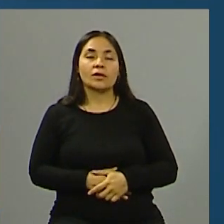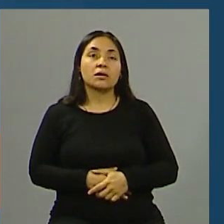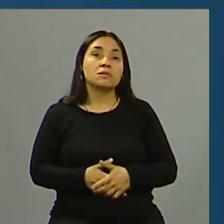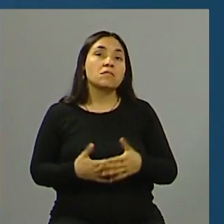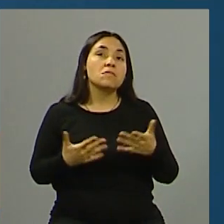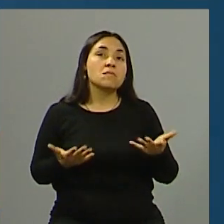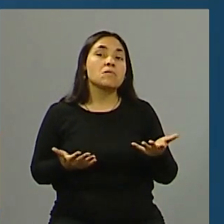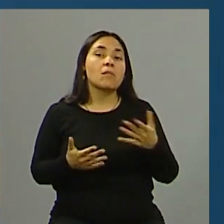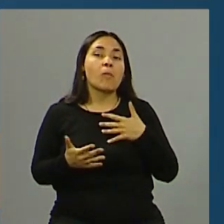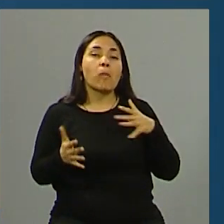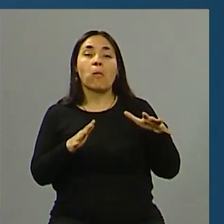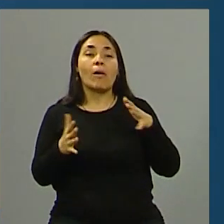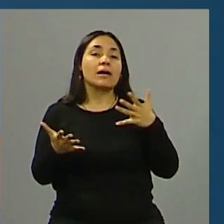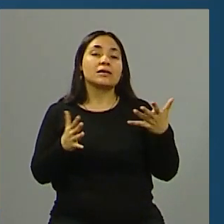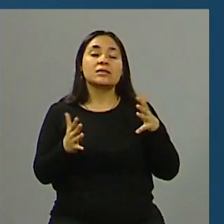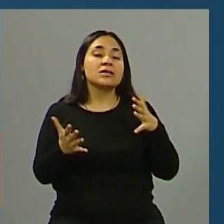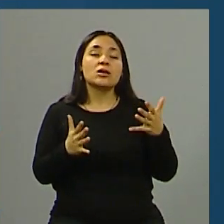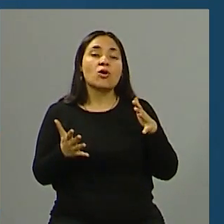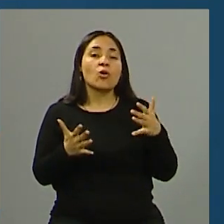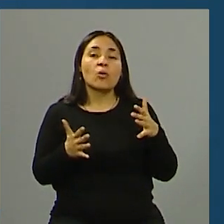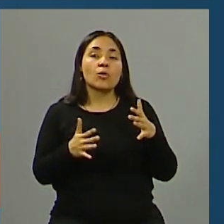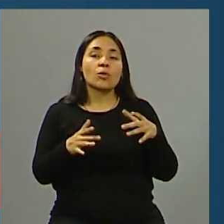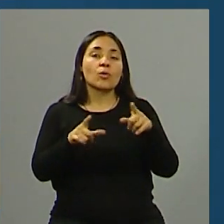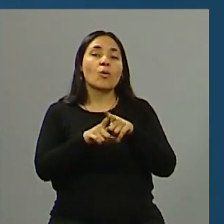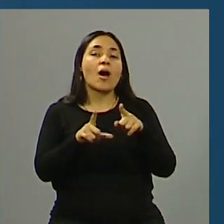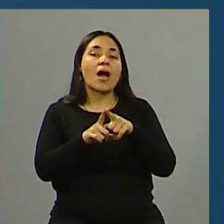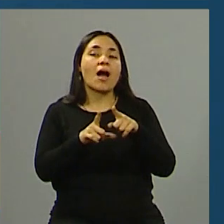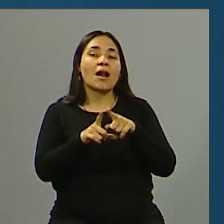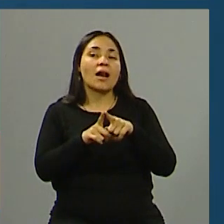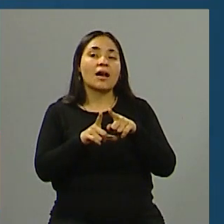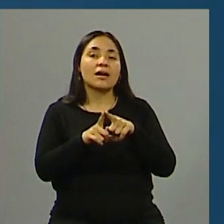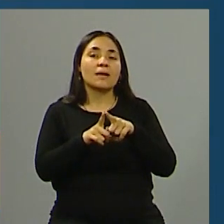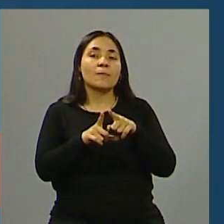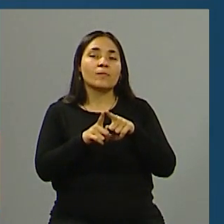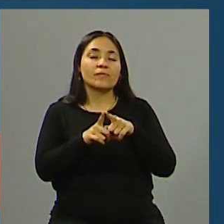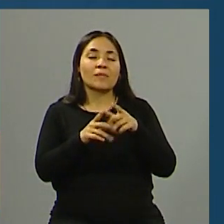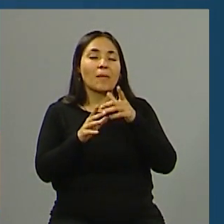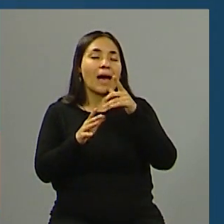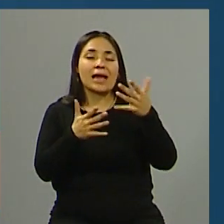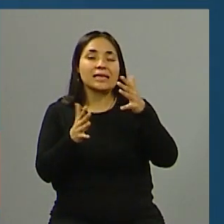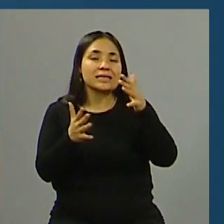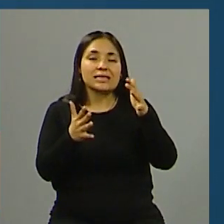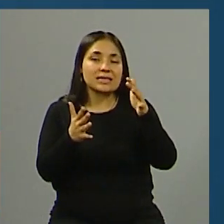Mira, se asemeja a momentos como referencia más cercana, podemos